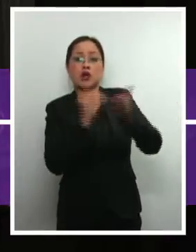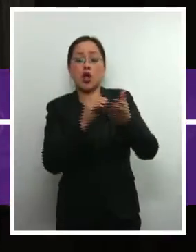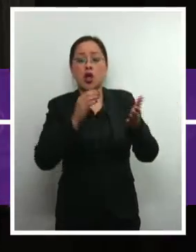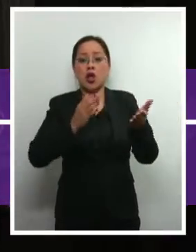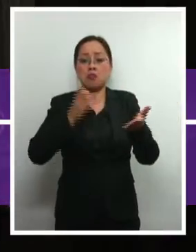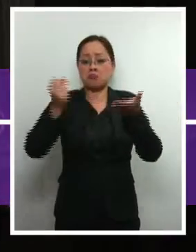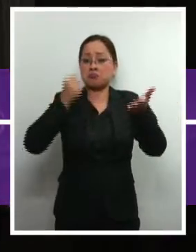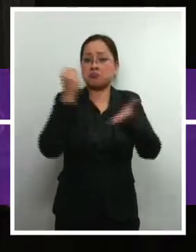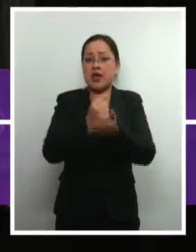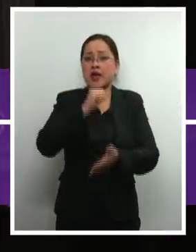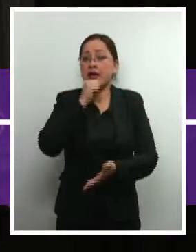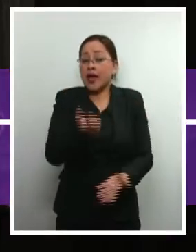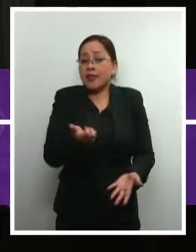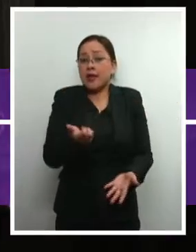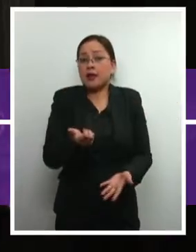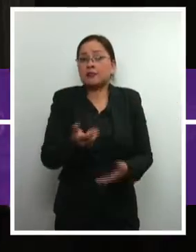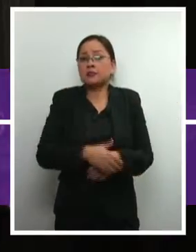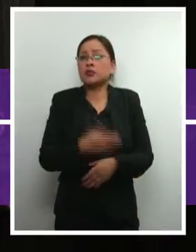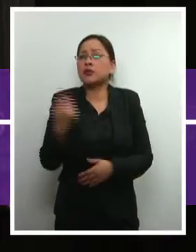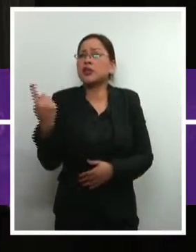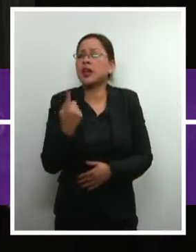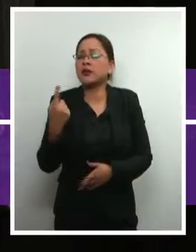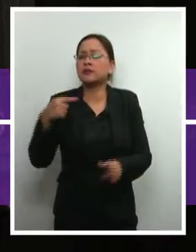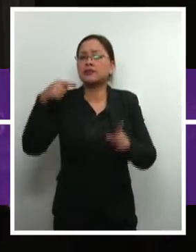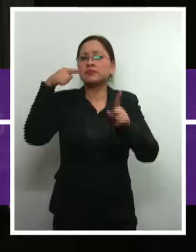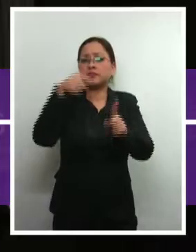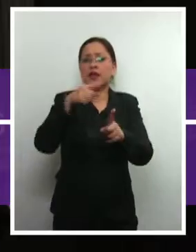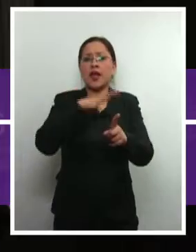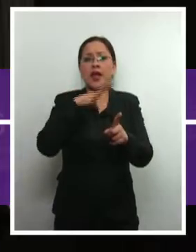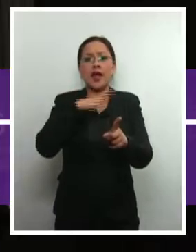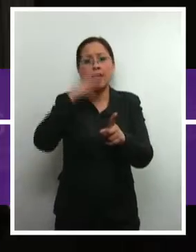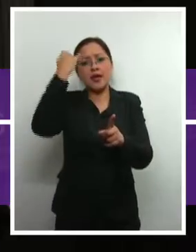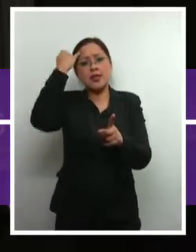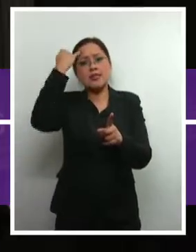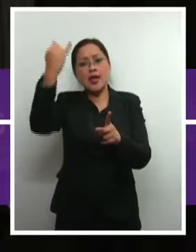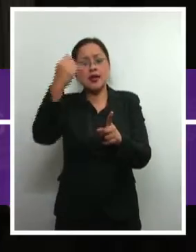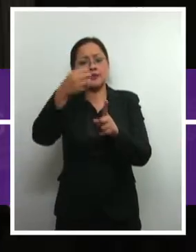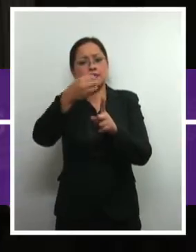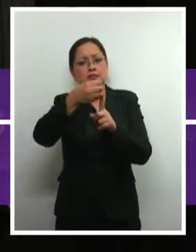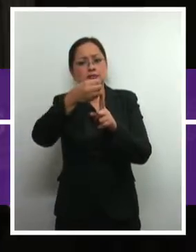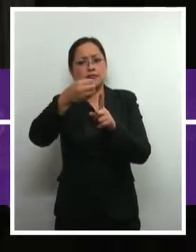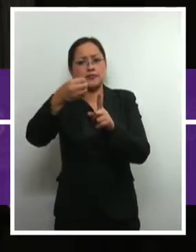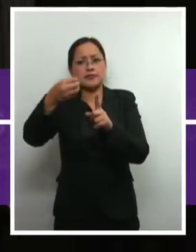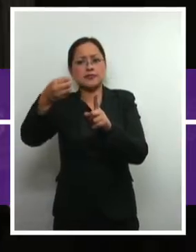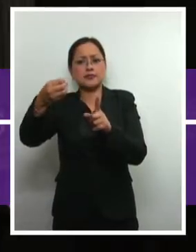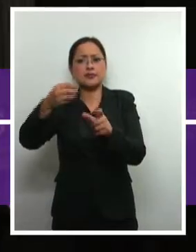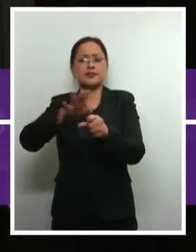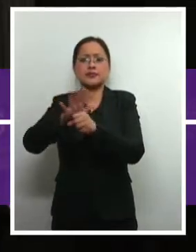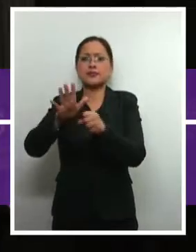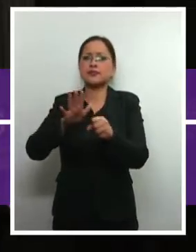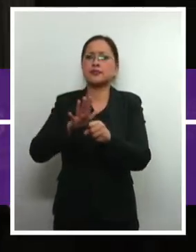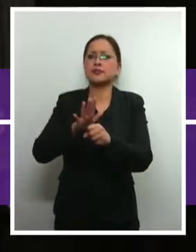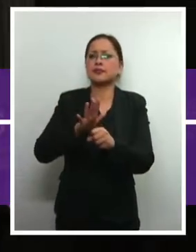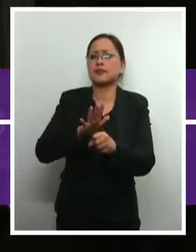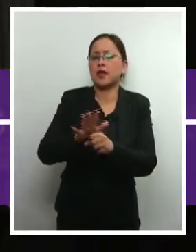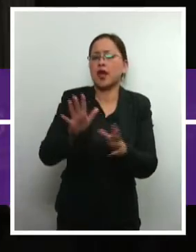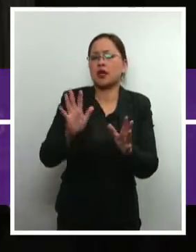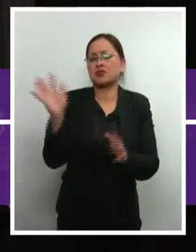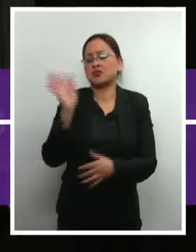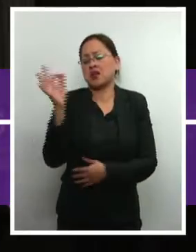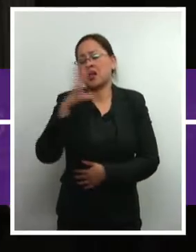simplemente, porque en esta lógica que se está planteando, más allá de que fuera o